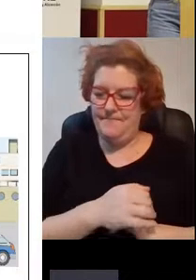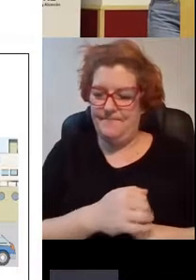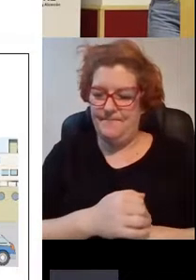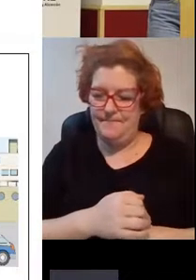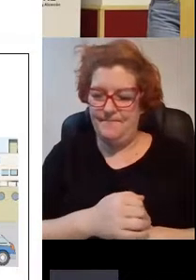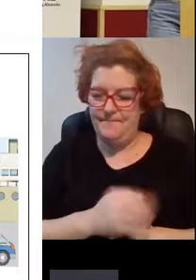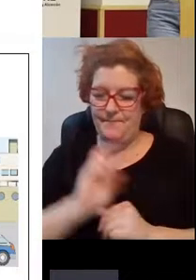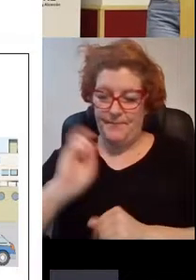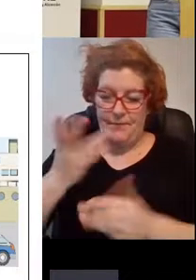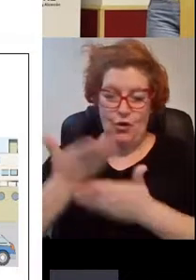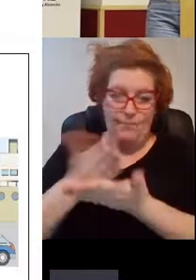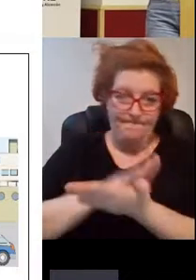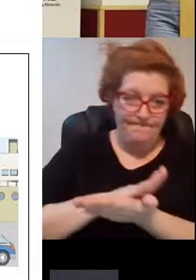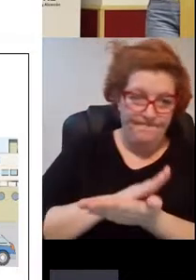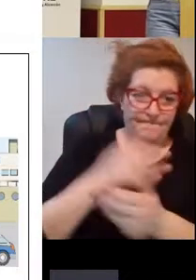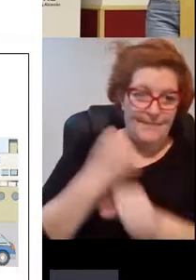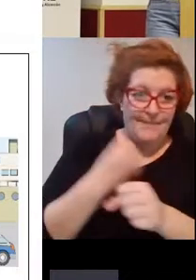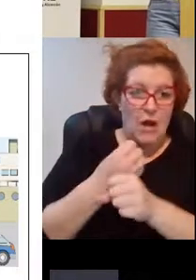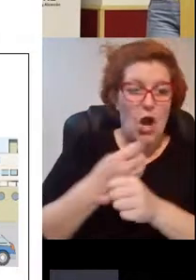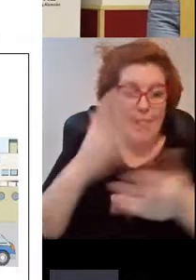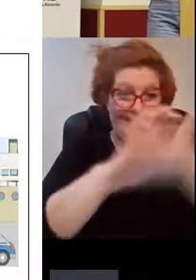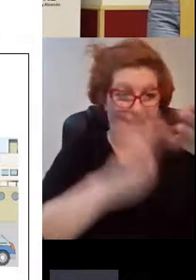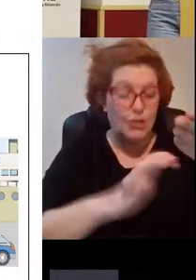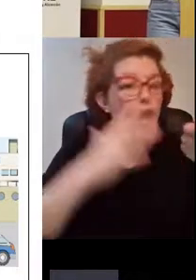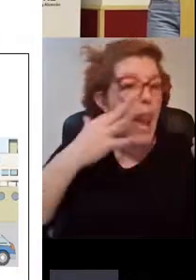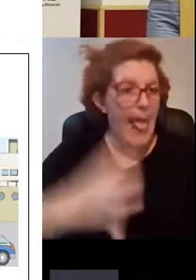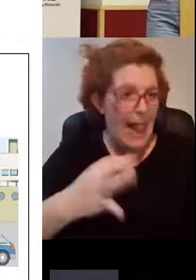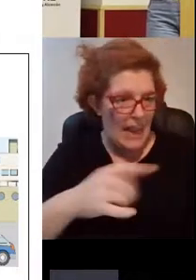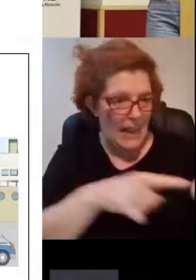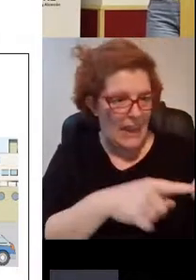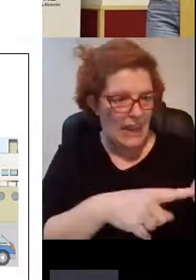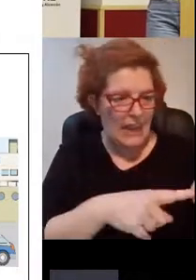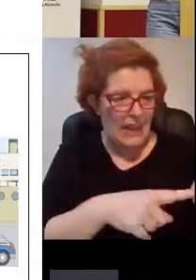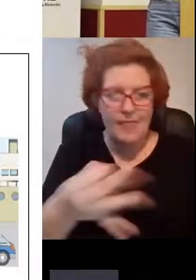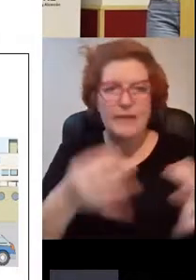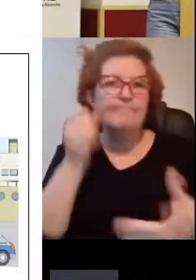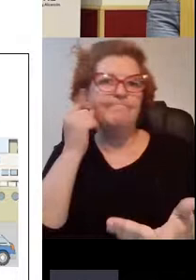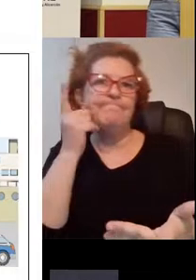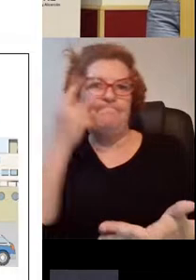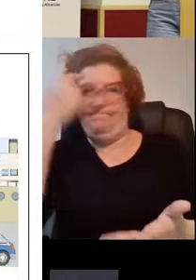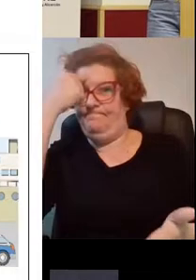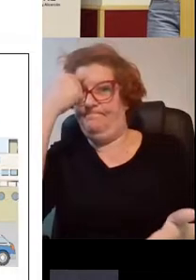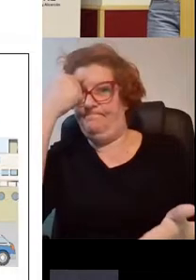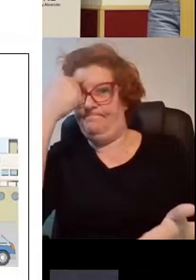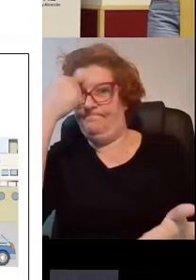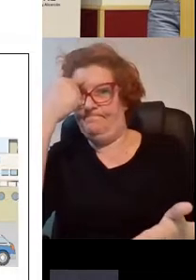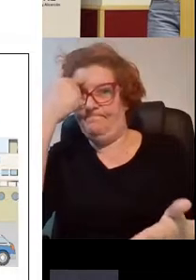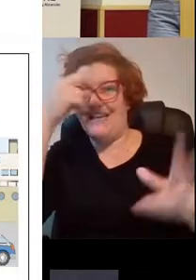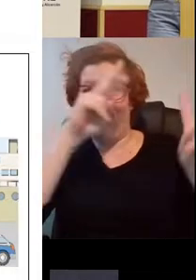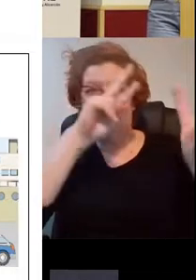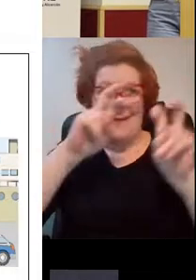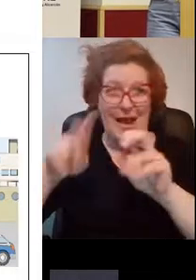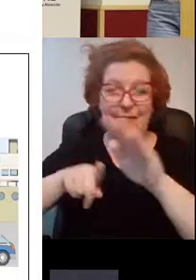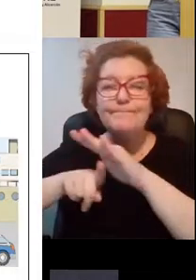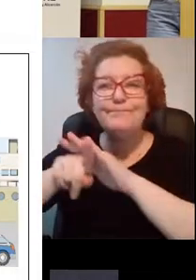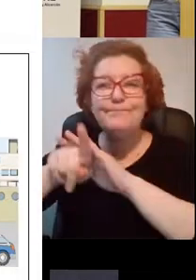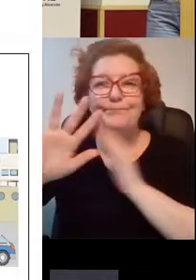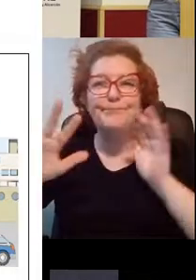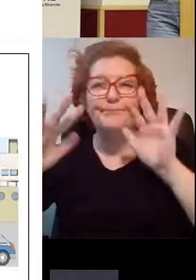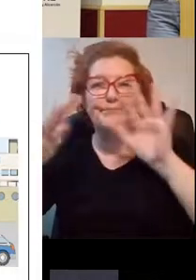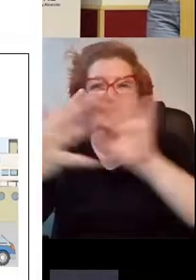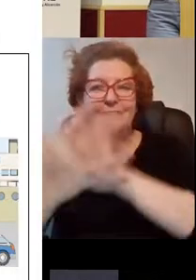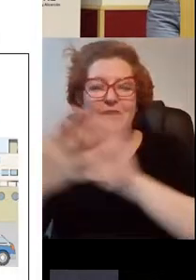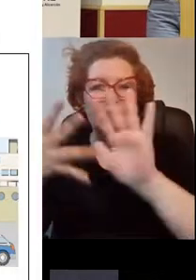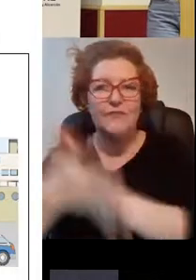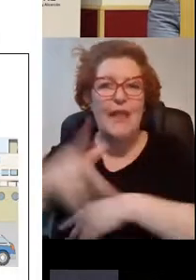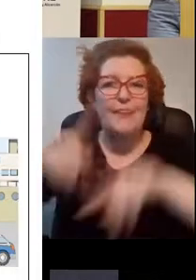Por otro lado, al trabajar con textos reales, tenemos que tener en cuenta que la progresión temática va marcada en gran parte